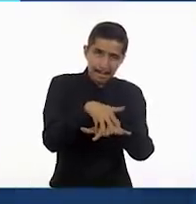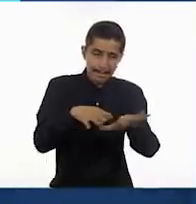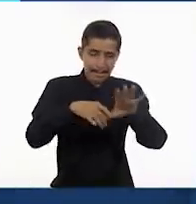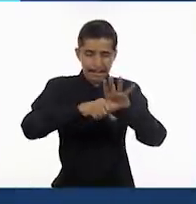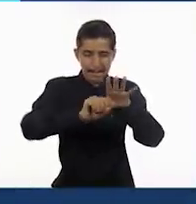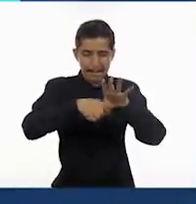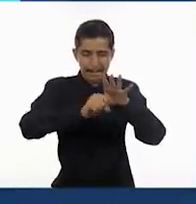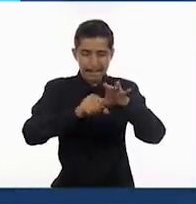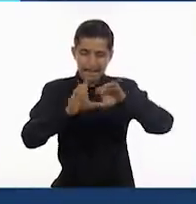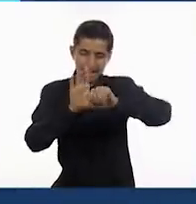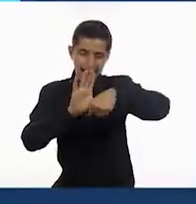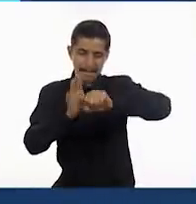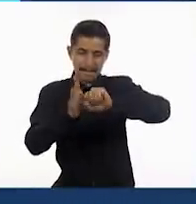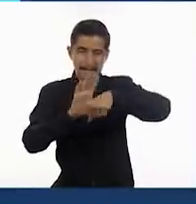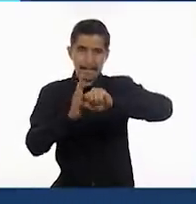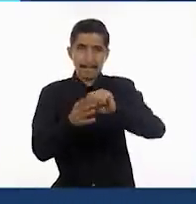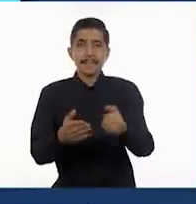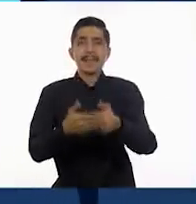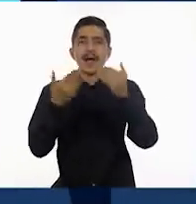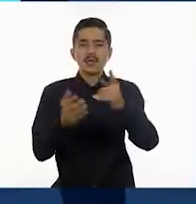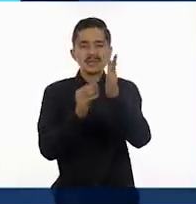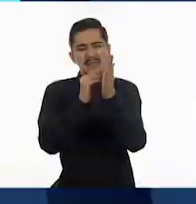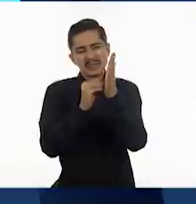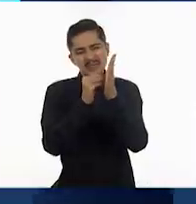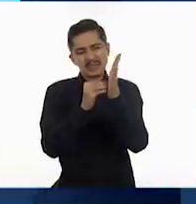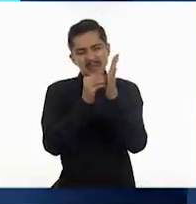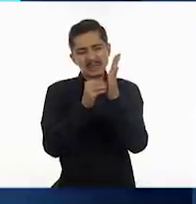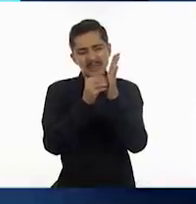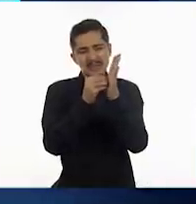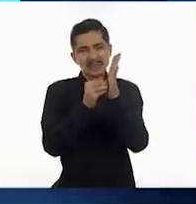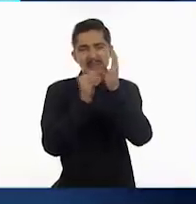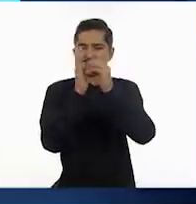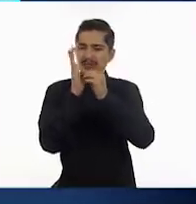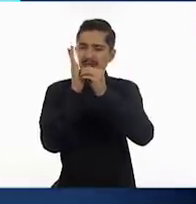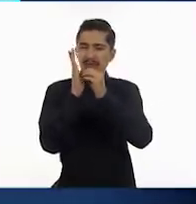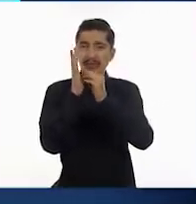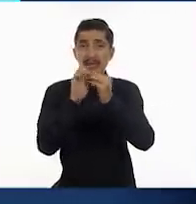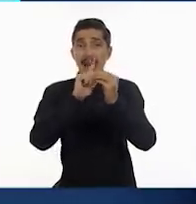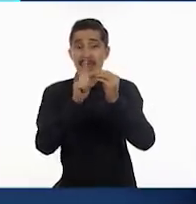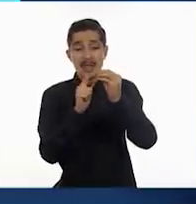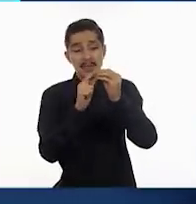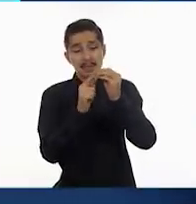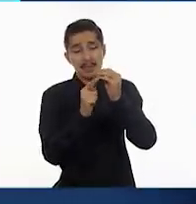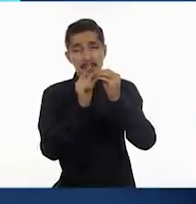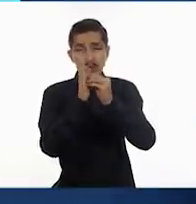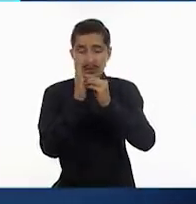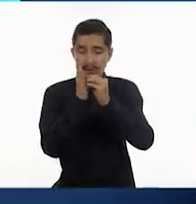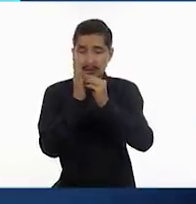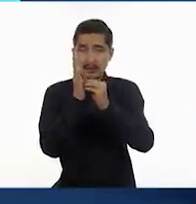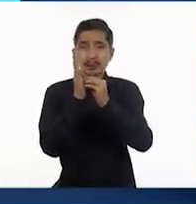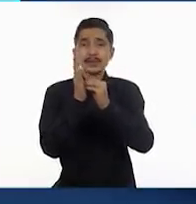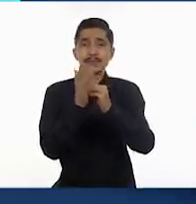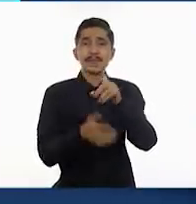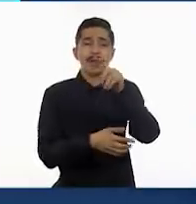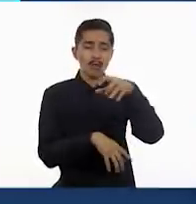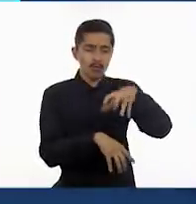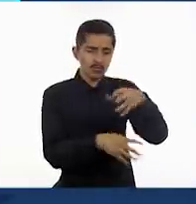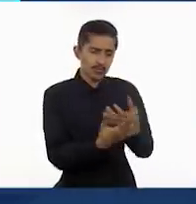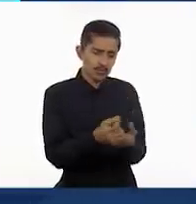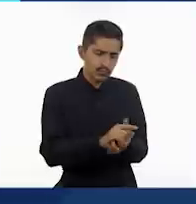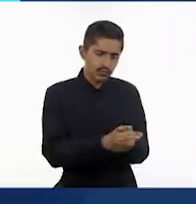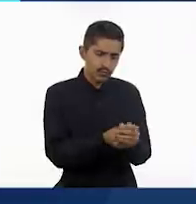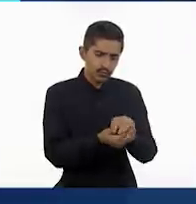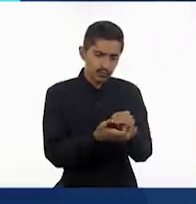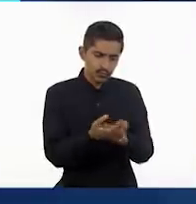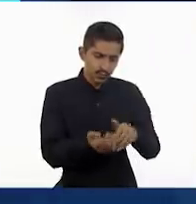dedos. Ahora haz como que rasguñas la palma de tus manos para lavar tus uñas. Enjuaga tus manos con